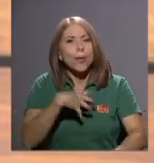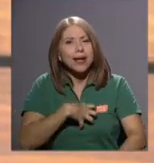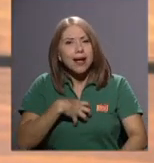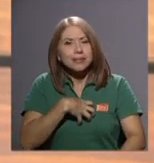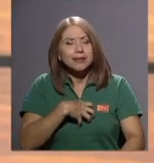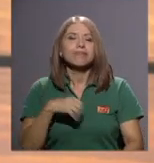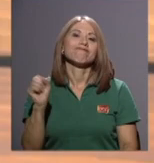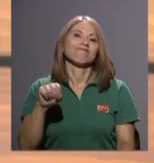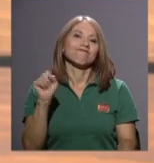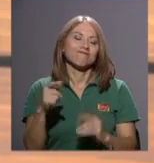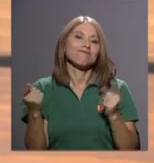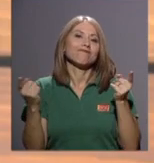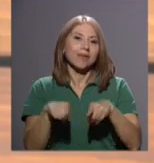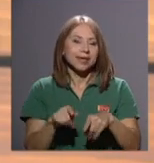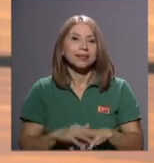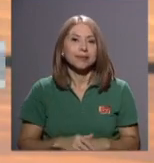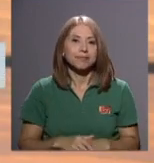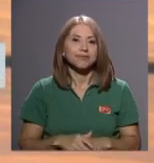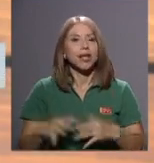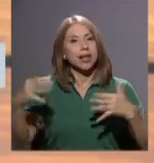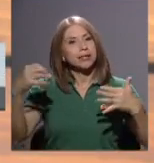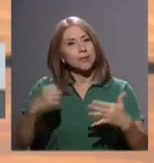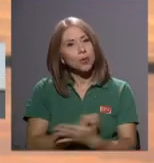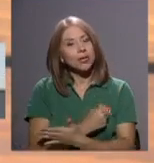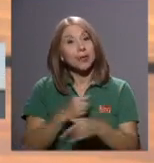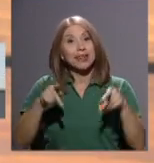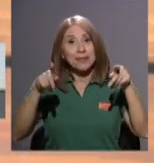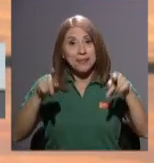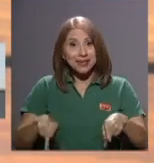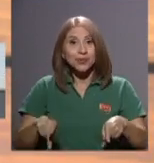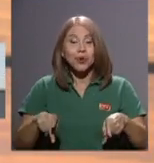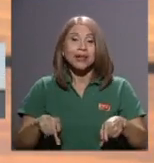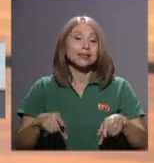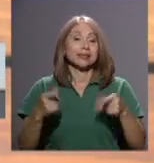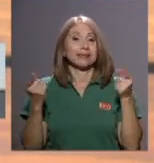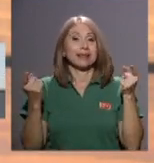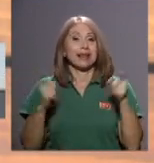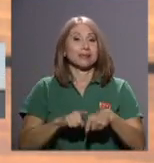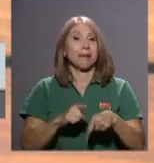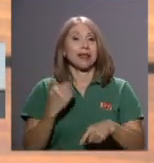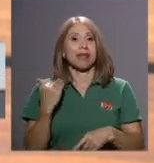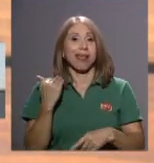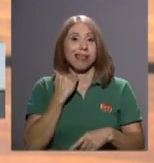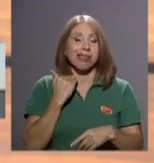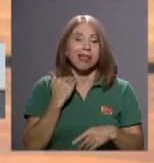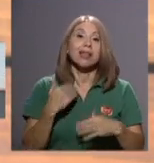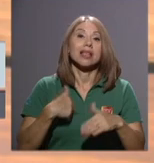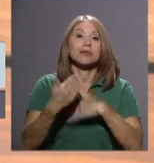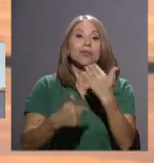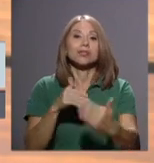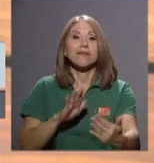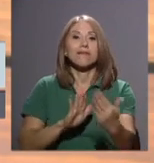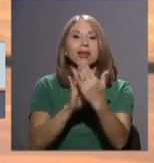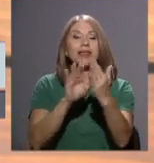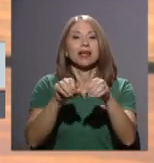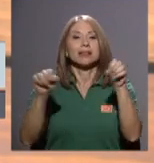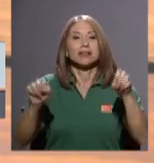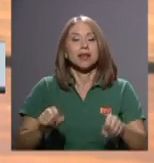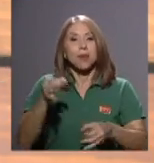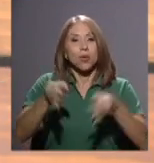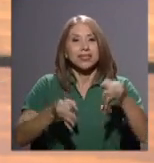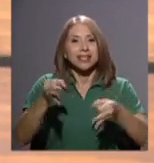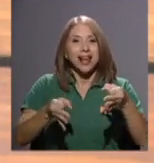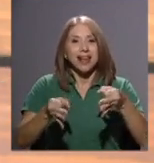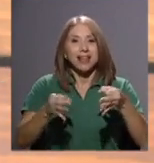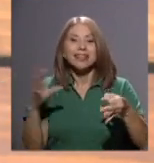y lastimosamente las víctimas cuando se enfrentan, digamos, al sistema judicial, se dan cuenta que en algunos casos no